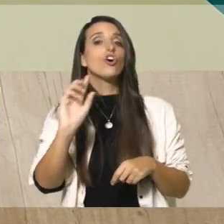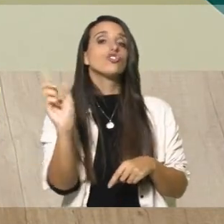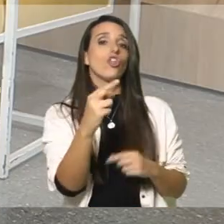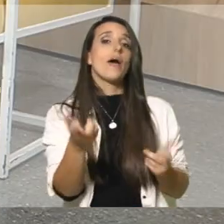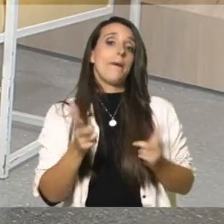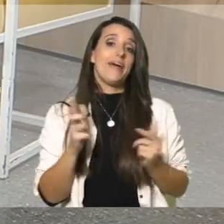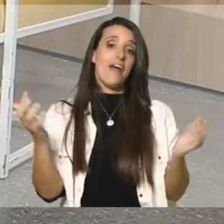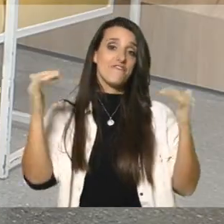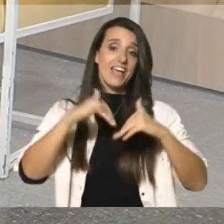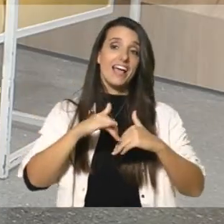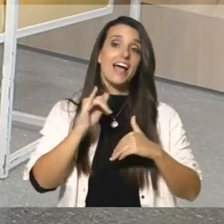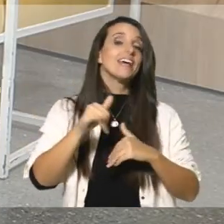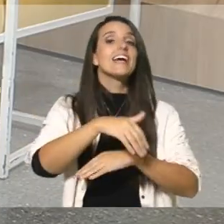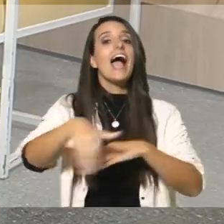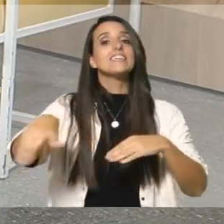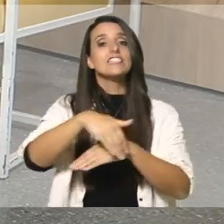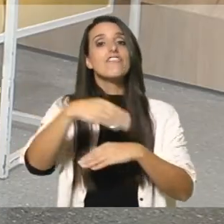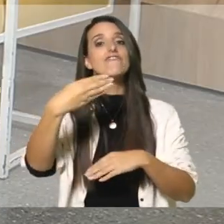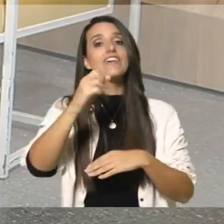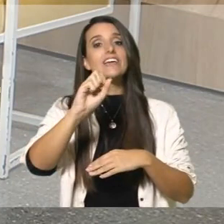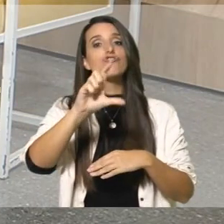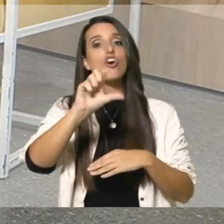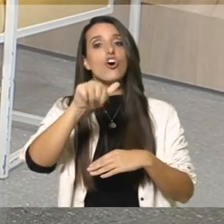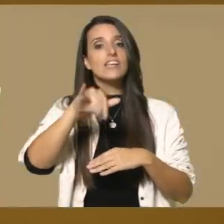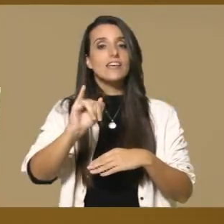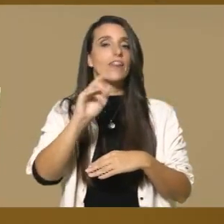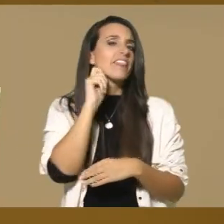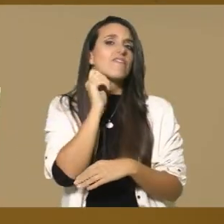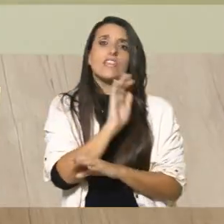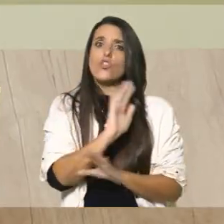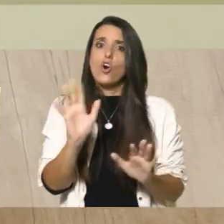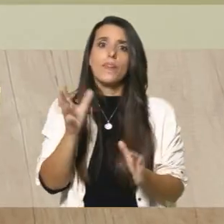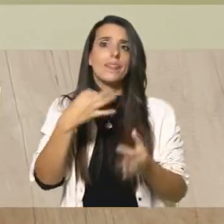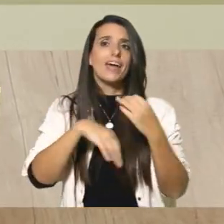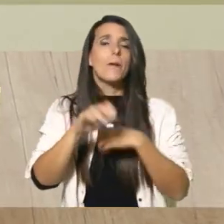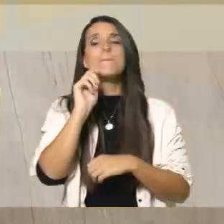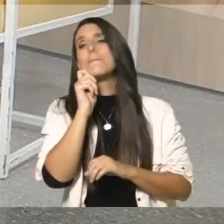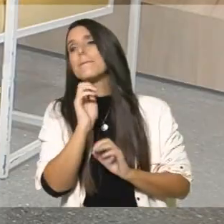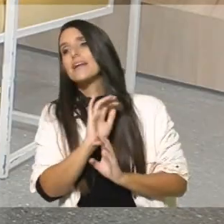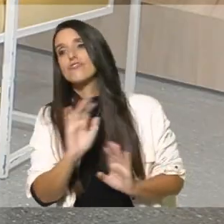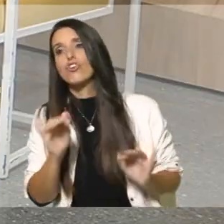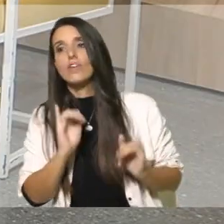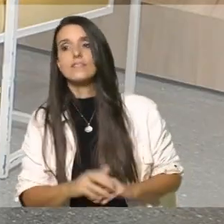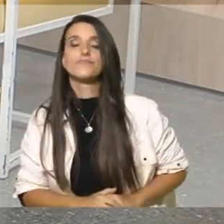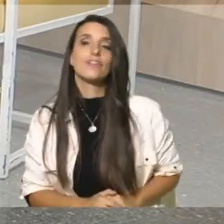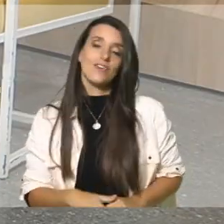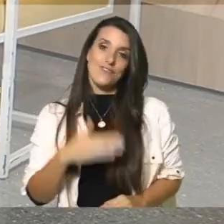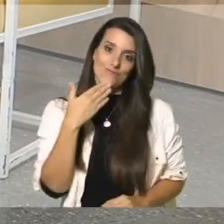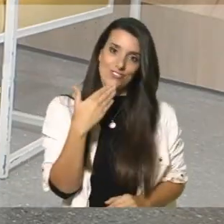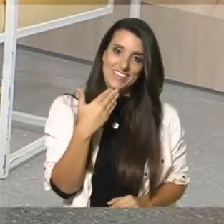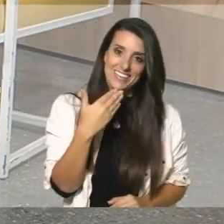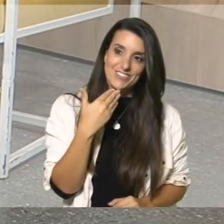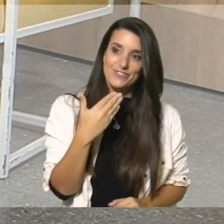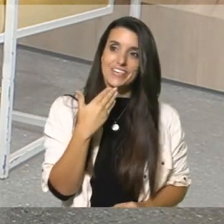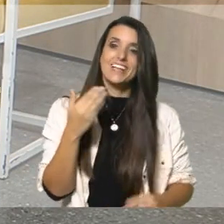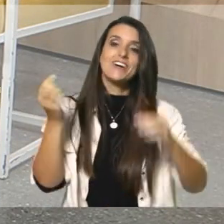¿Que queda en Intercambiador Belloni? Sí, sí. Perfecto. Ahí va. Divina una sala. Una sala preciosa. Totalmente. Preciosa. Muchísimas gracias, Valeria,